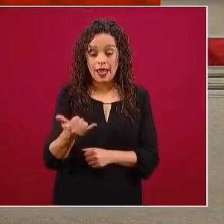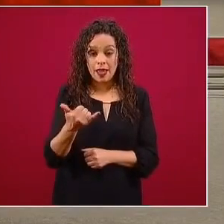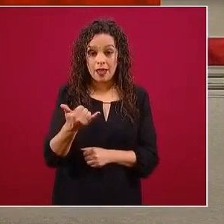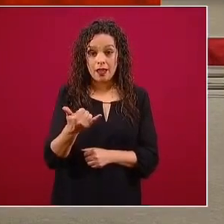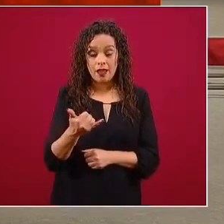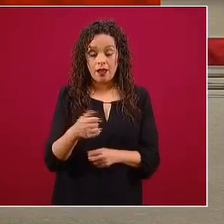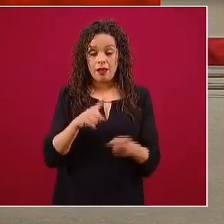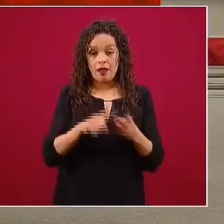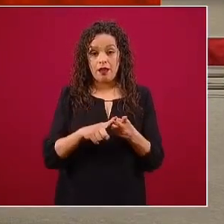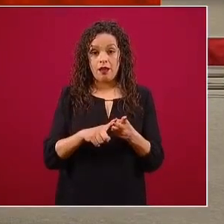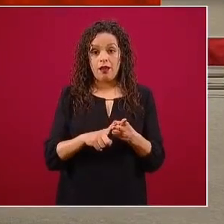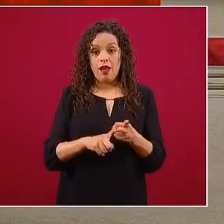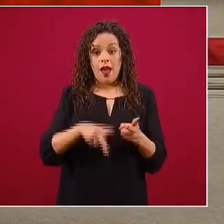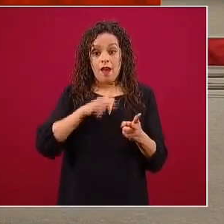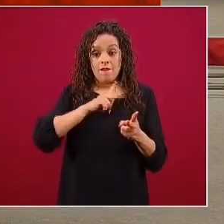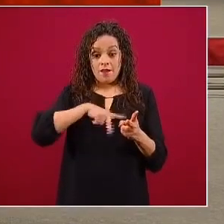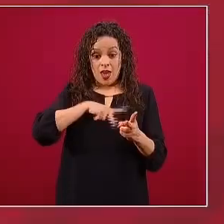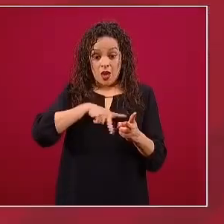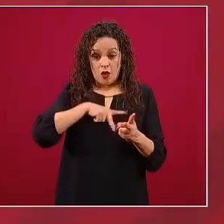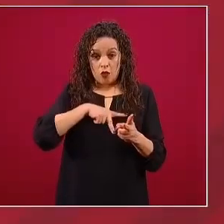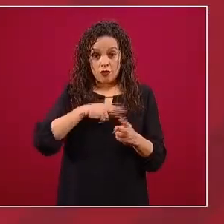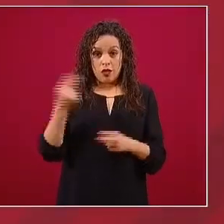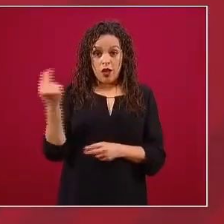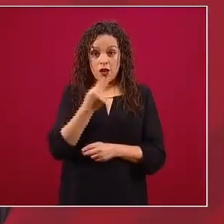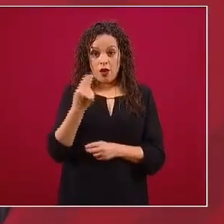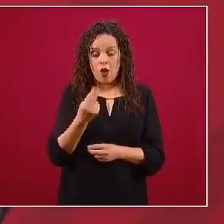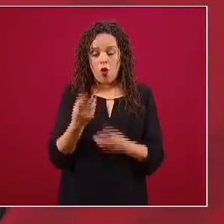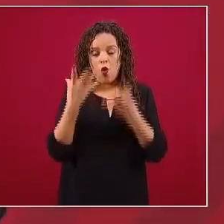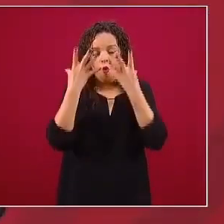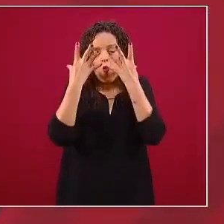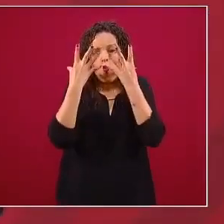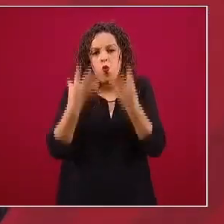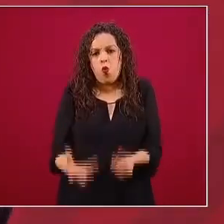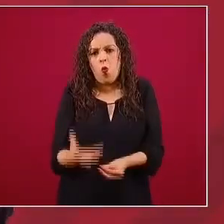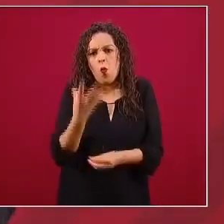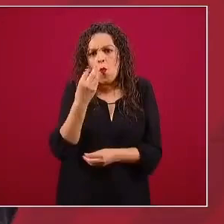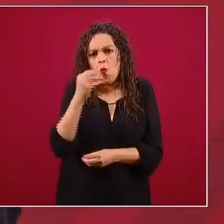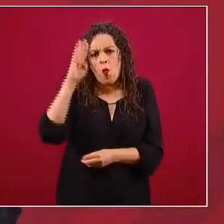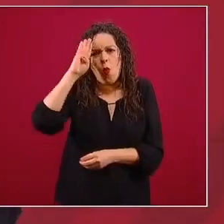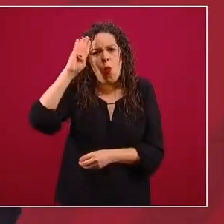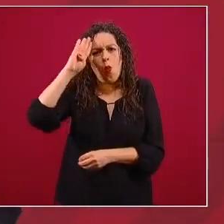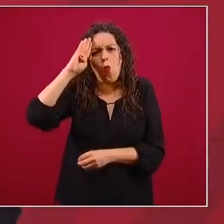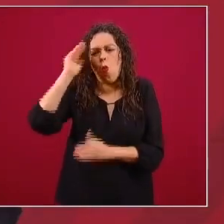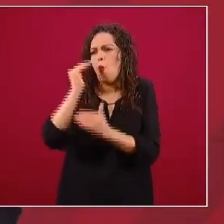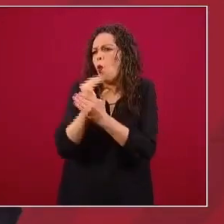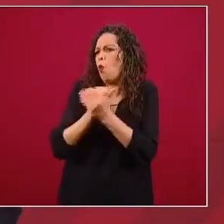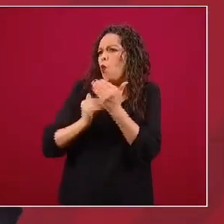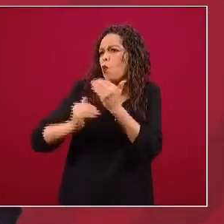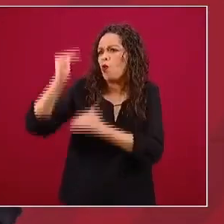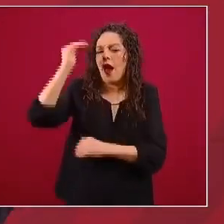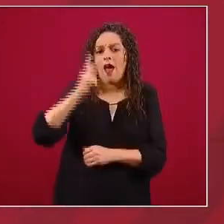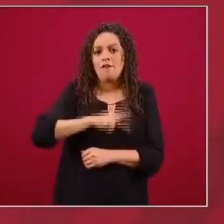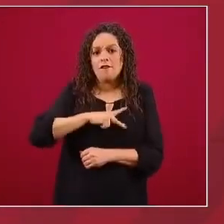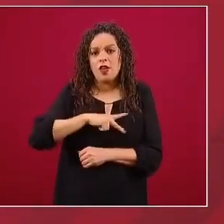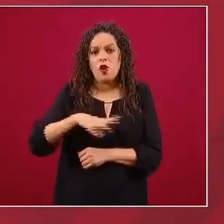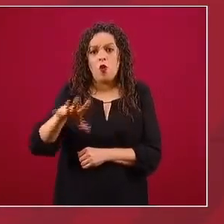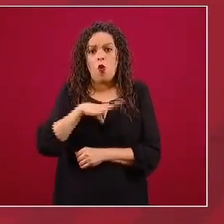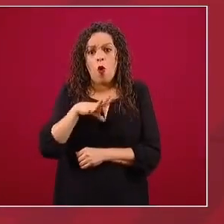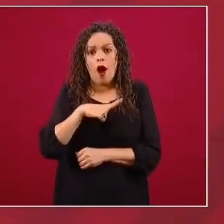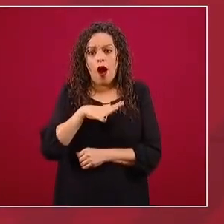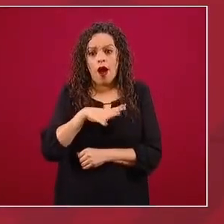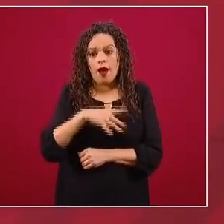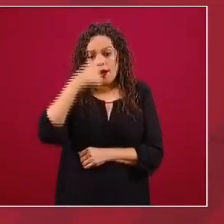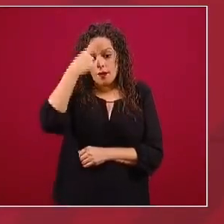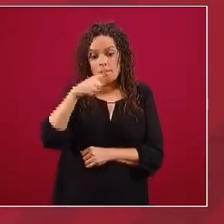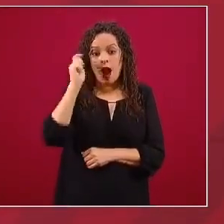aun si no estuviera clorada el agua, para que pudiera dar un contagio efectivo, tendría que ser extremadamente alta, es decir, se